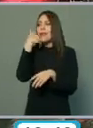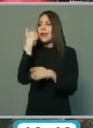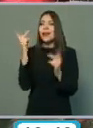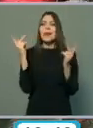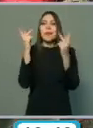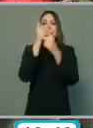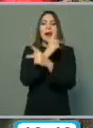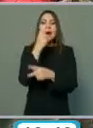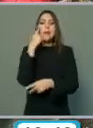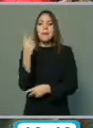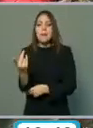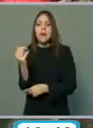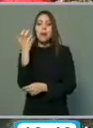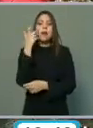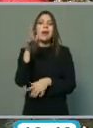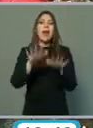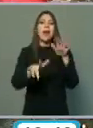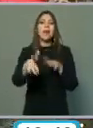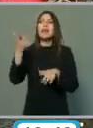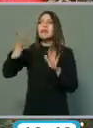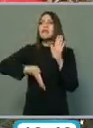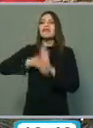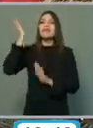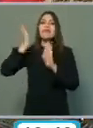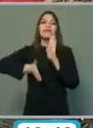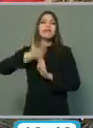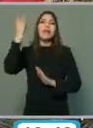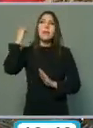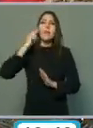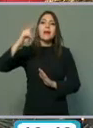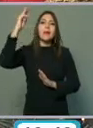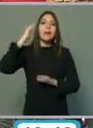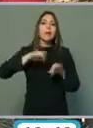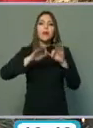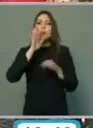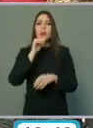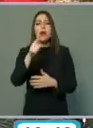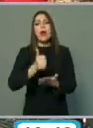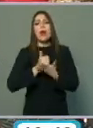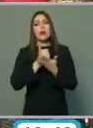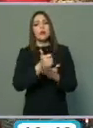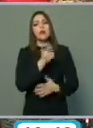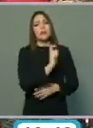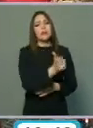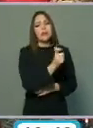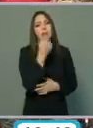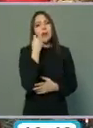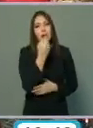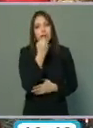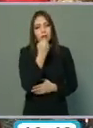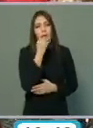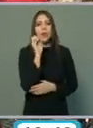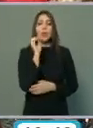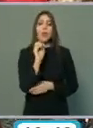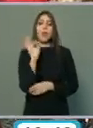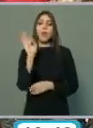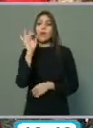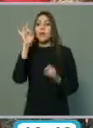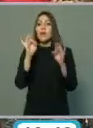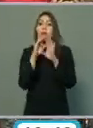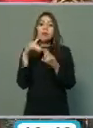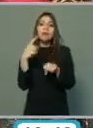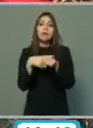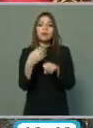sí. viajas, trabajas todo el día, no tienes tiempo, pero puedes ayudar a alguno con su alimento o Claro. medicinas en caso de que requiera